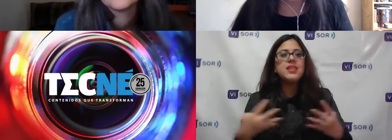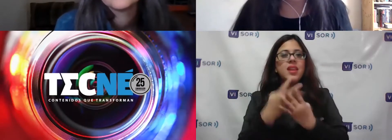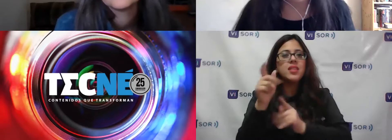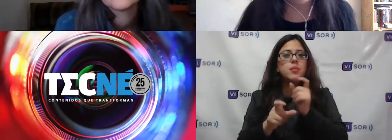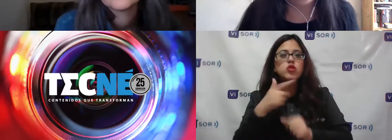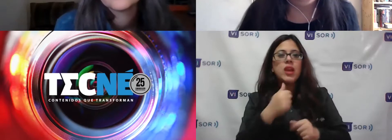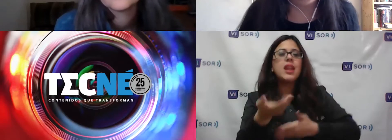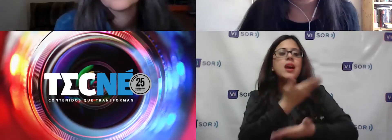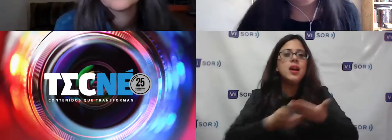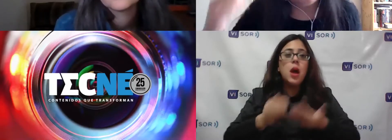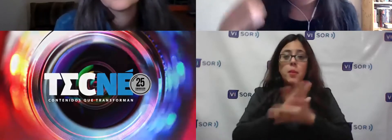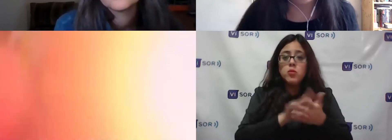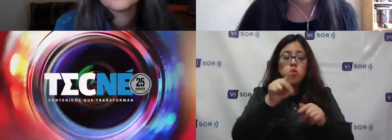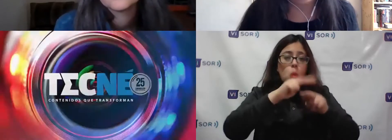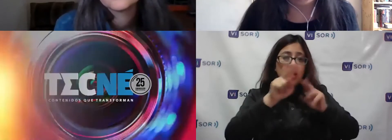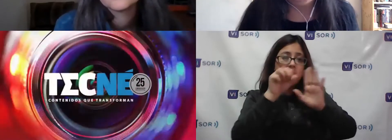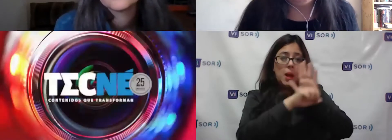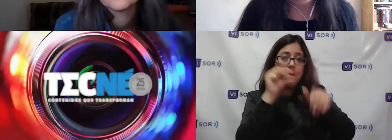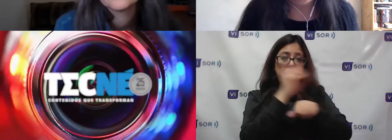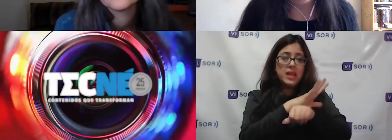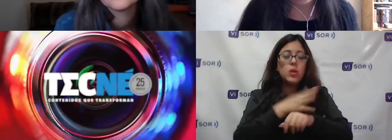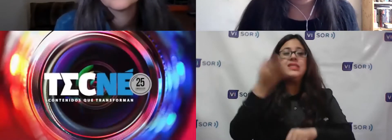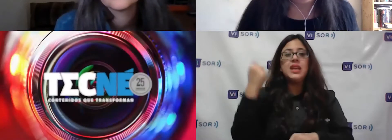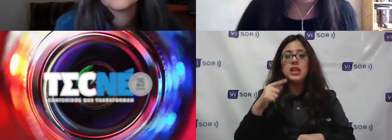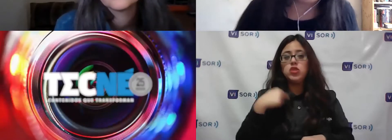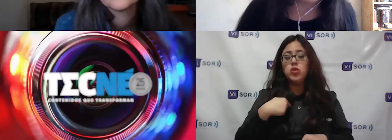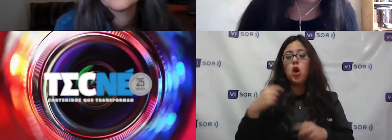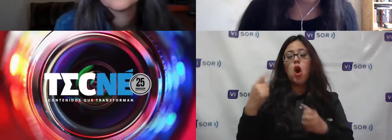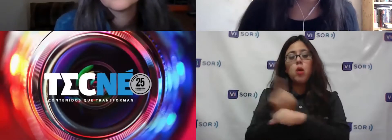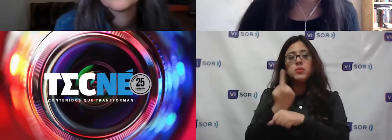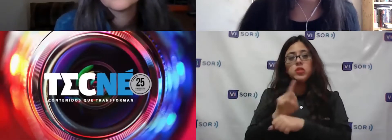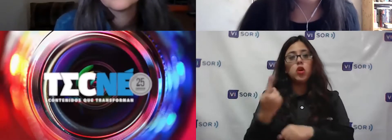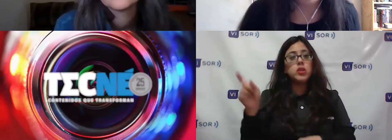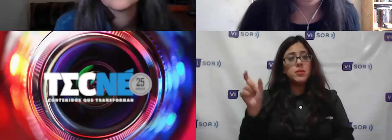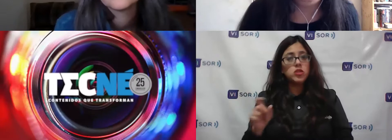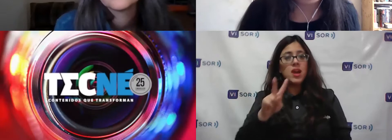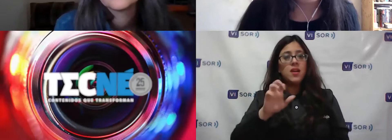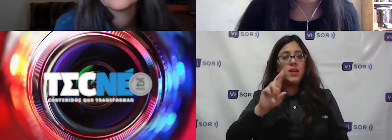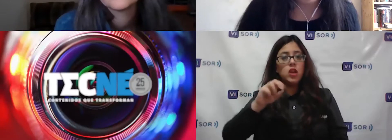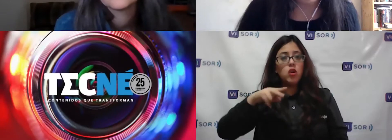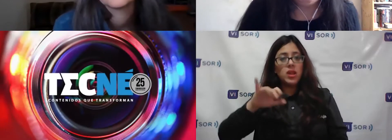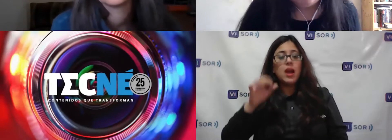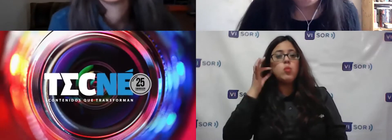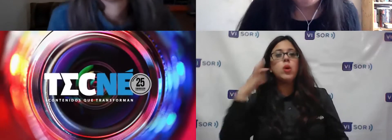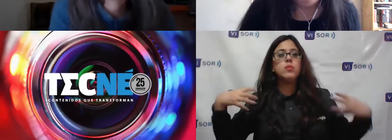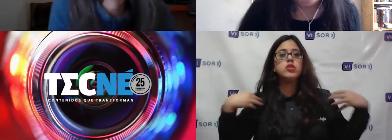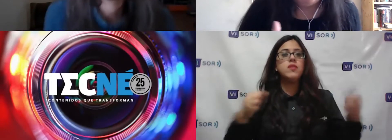lo mejor está haciendo una película solo que están volando con una cineasta verónica qüense que una cineasta chilena documentalista que ella